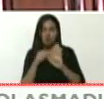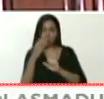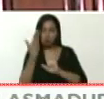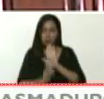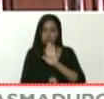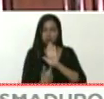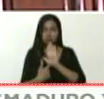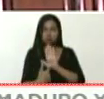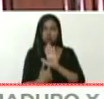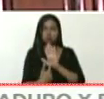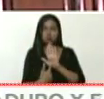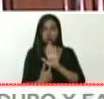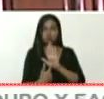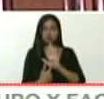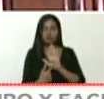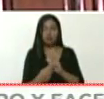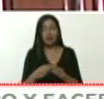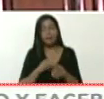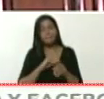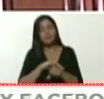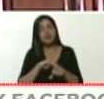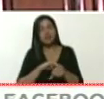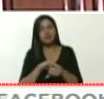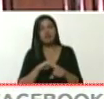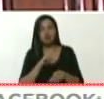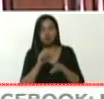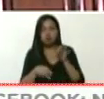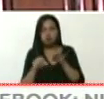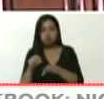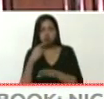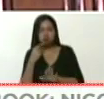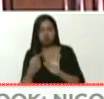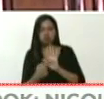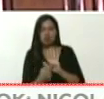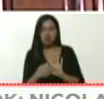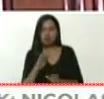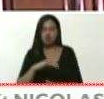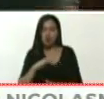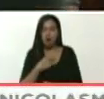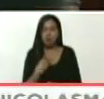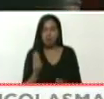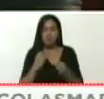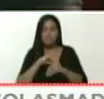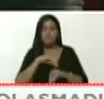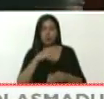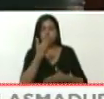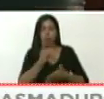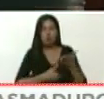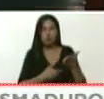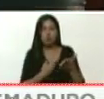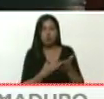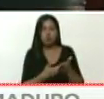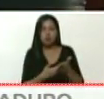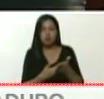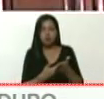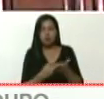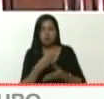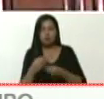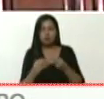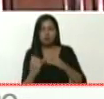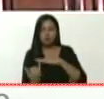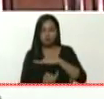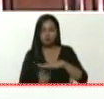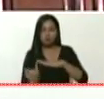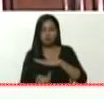al ministro Castro Sotelo, donde me propone la creación de esta